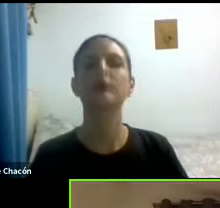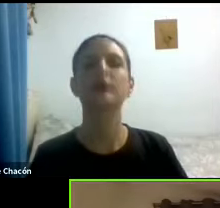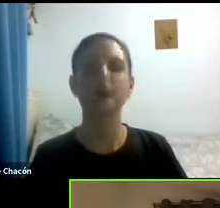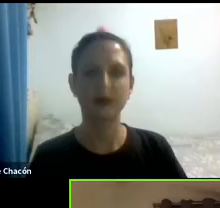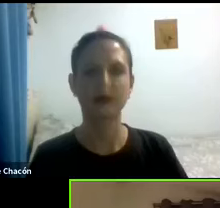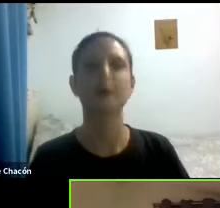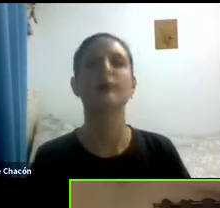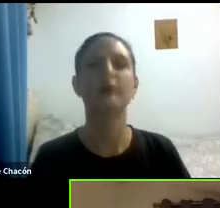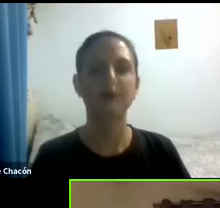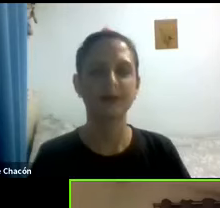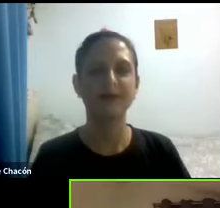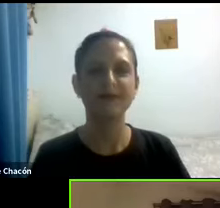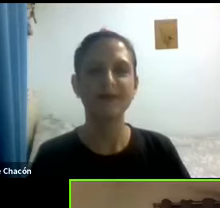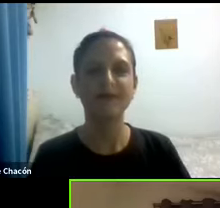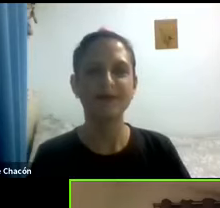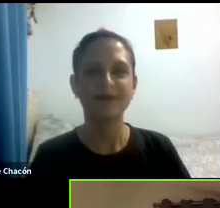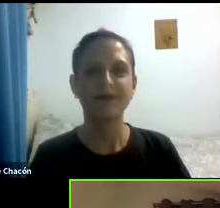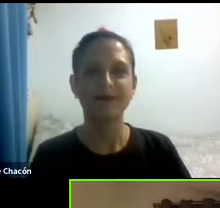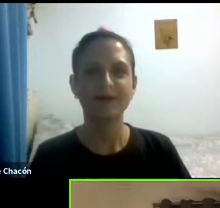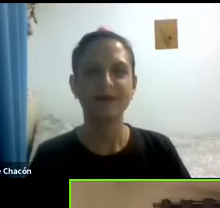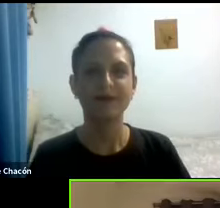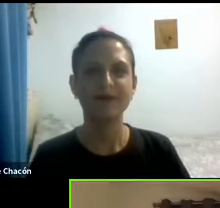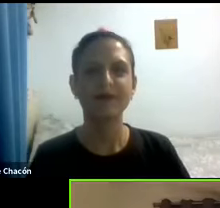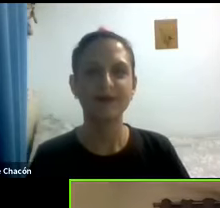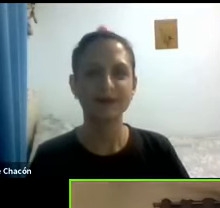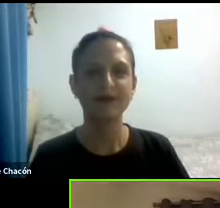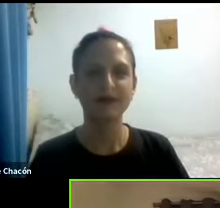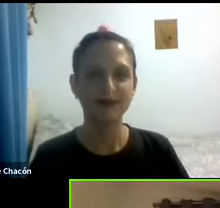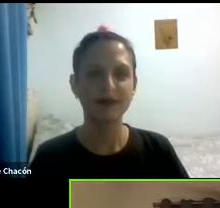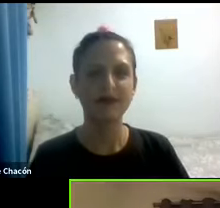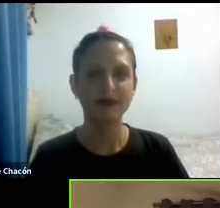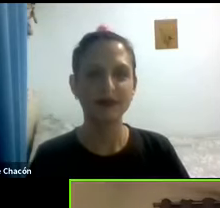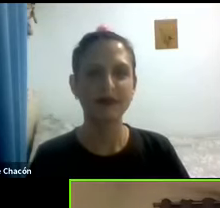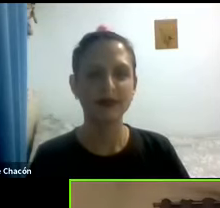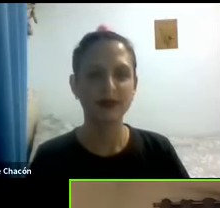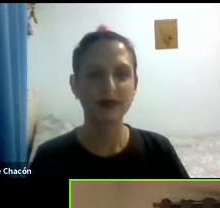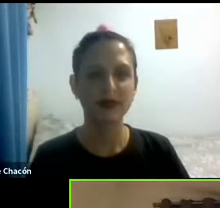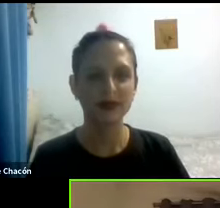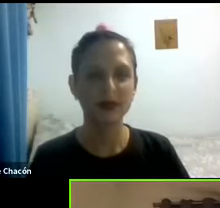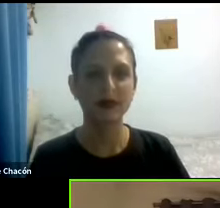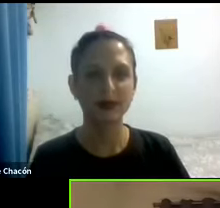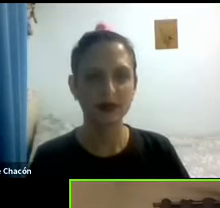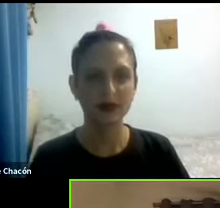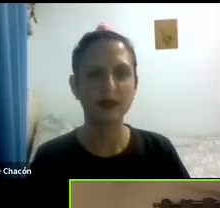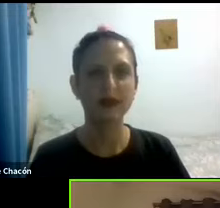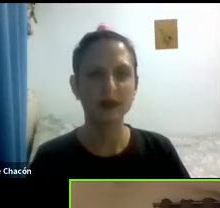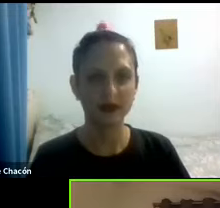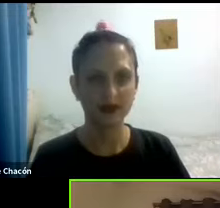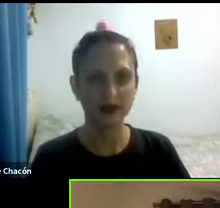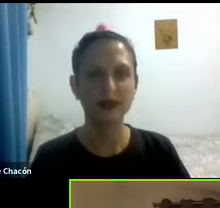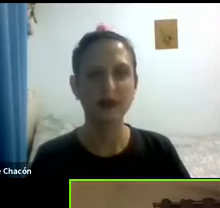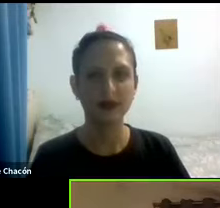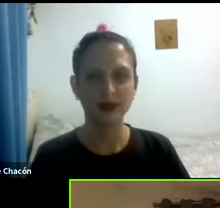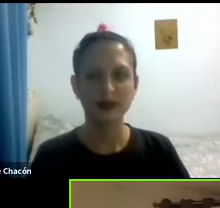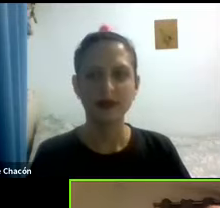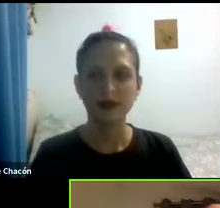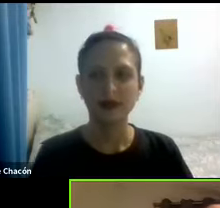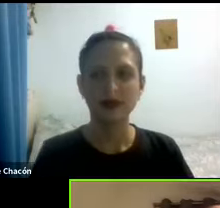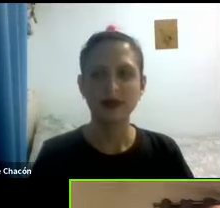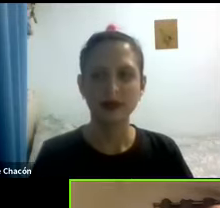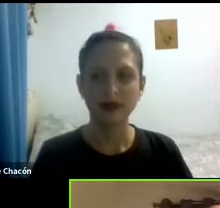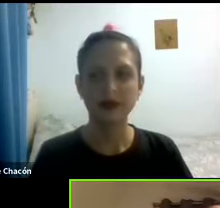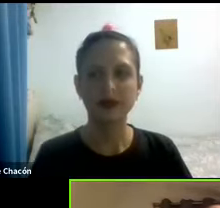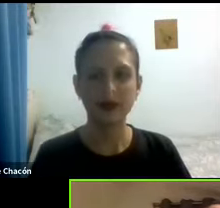esclavitud abusos violaciones a las mujeres y una evidente desigualdad de recursos entre continentes